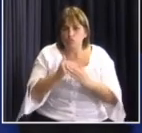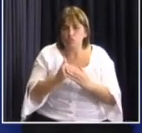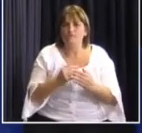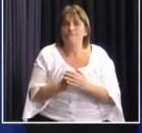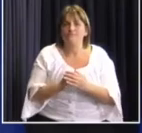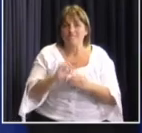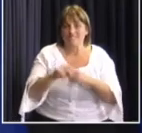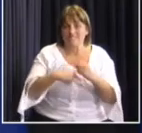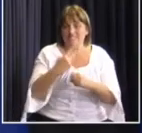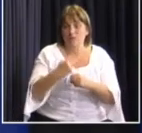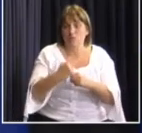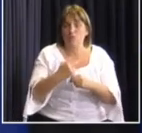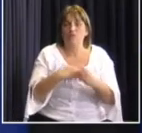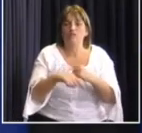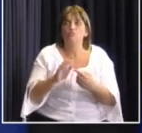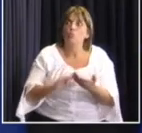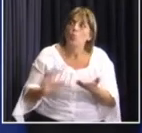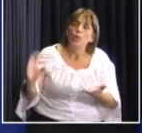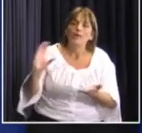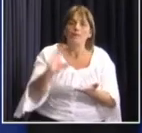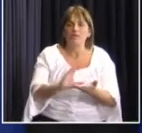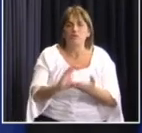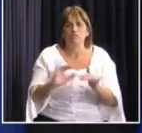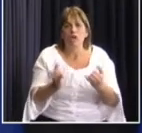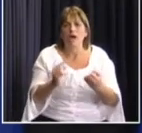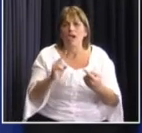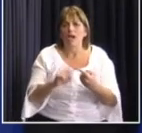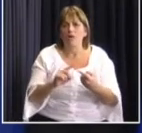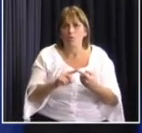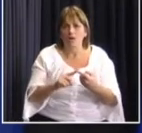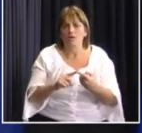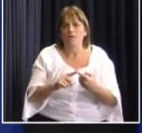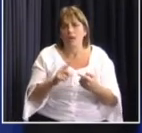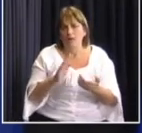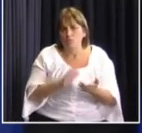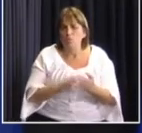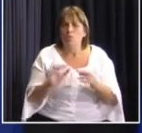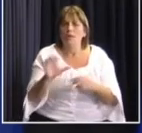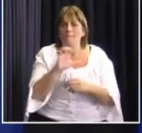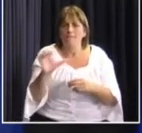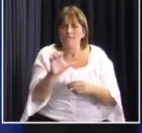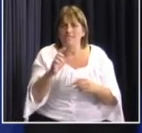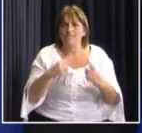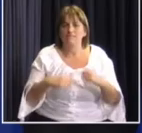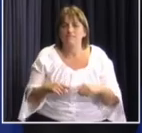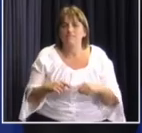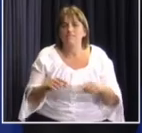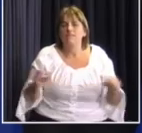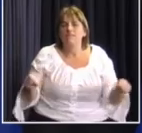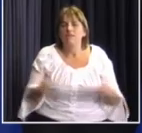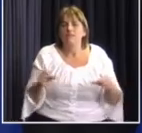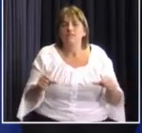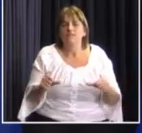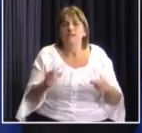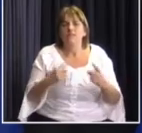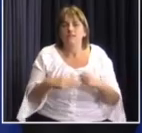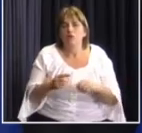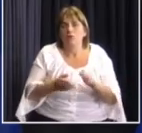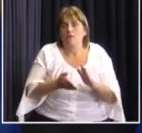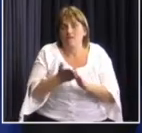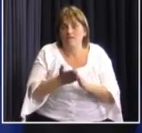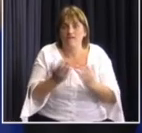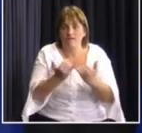parte inversiones que hemos acordado con la empresa que se van a realizar en los